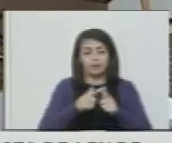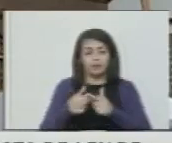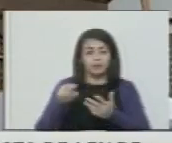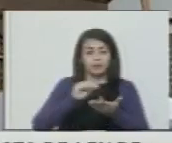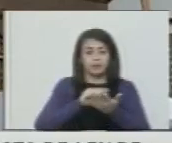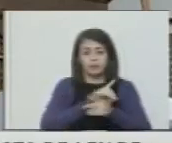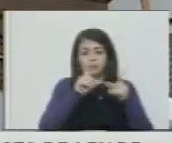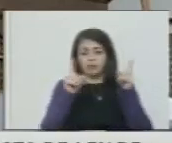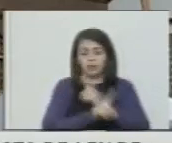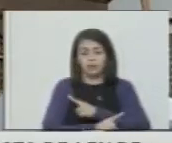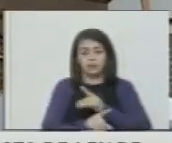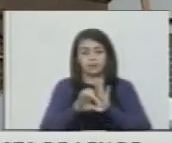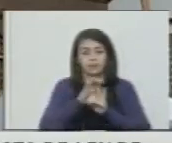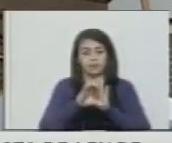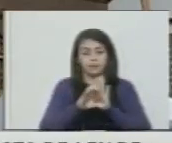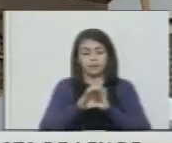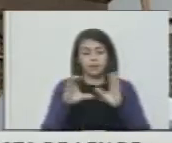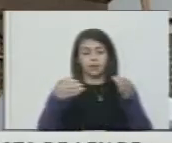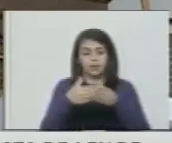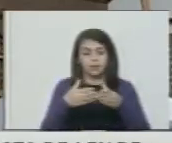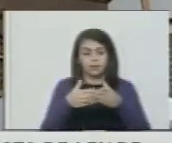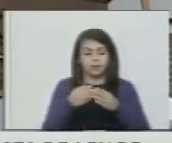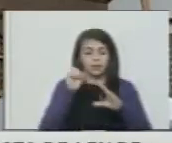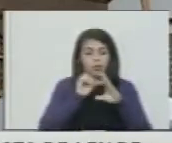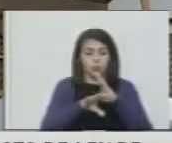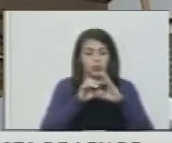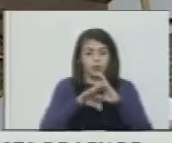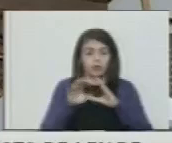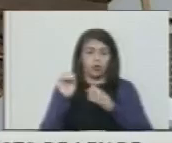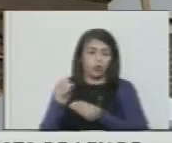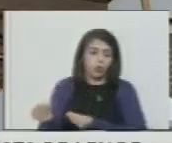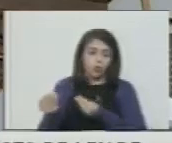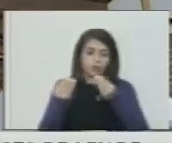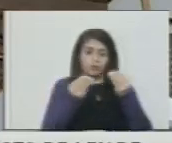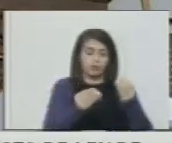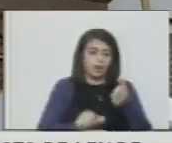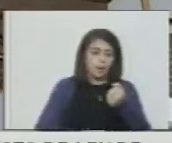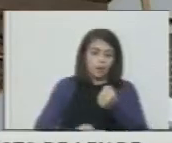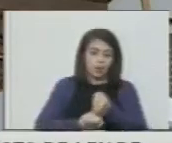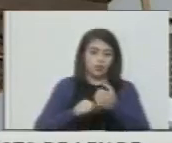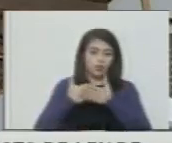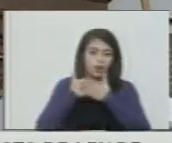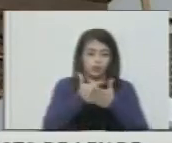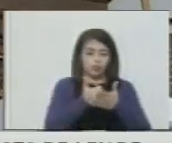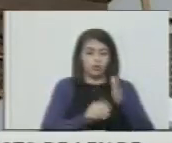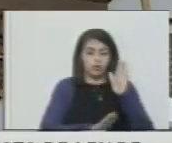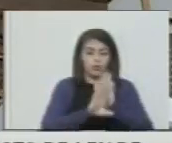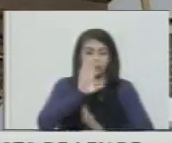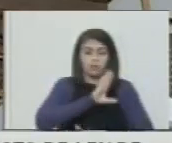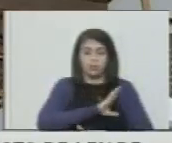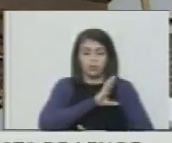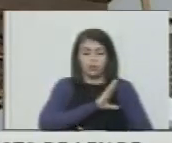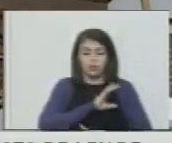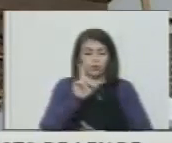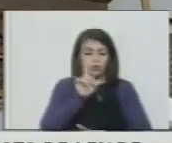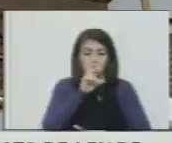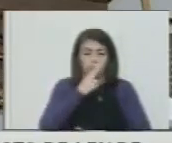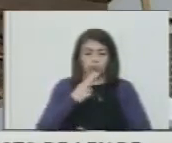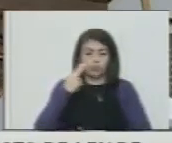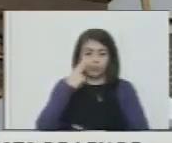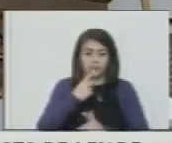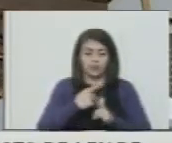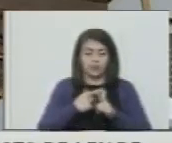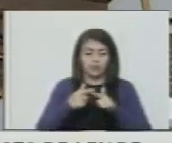sustitución, rectificación o constitución de las reservas o provisiones, o que se aumente el patrimonio propio